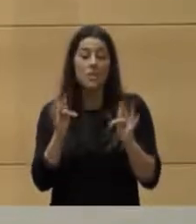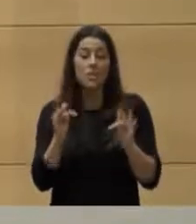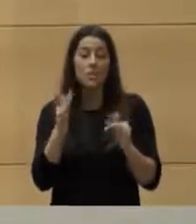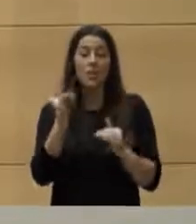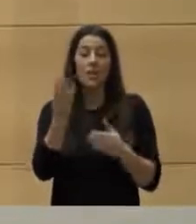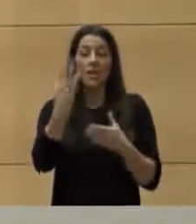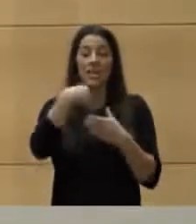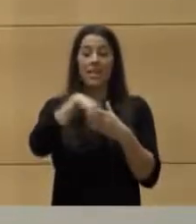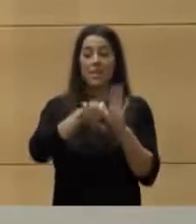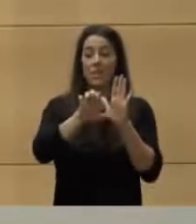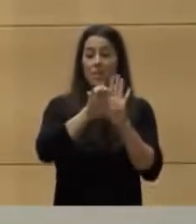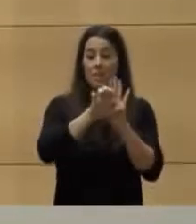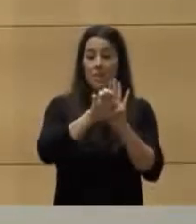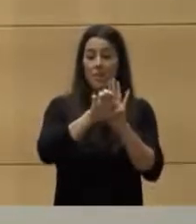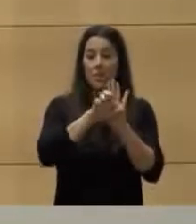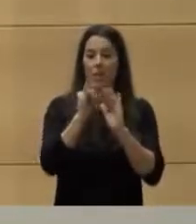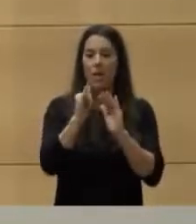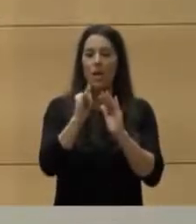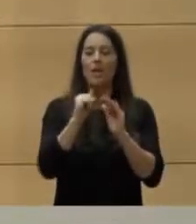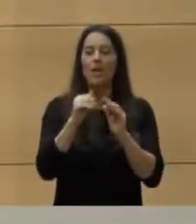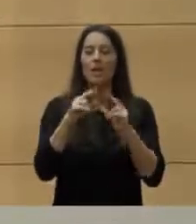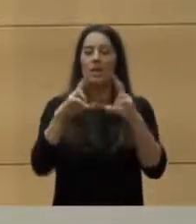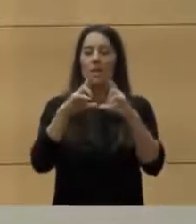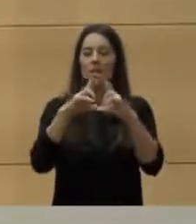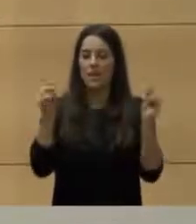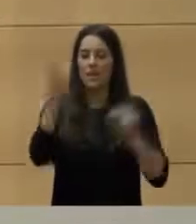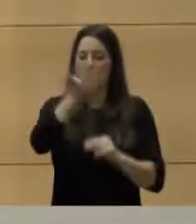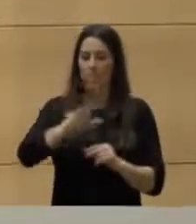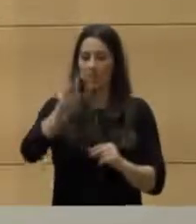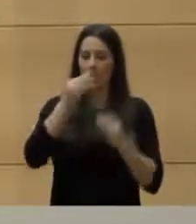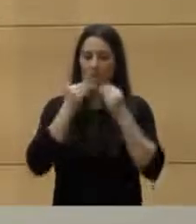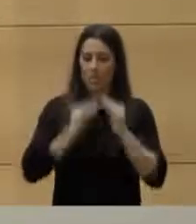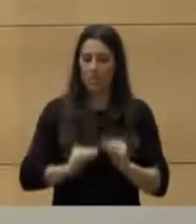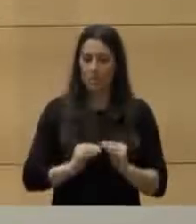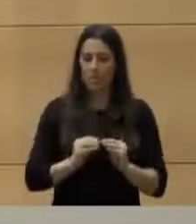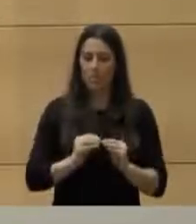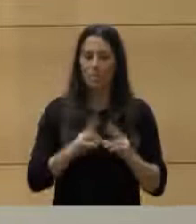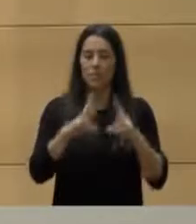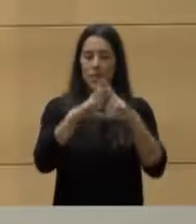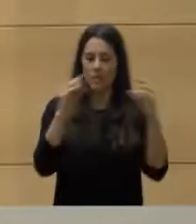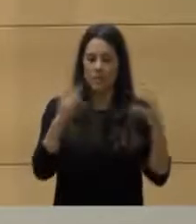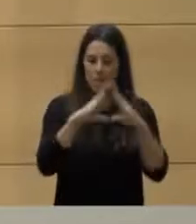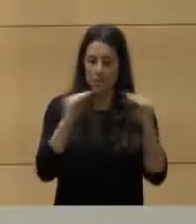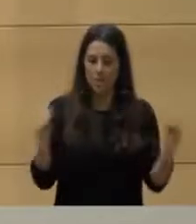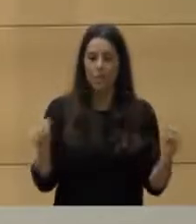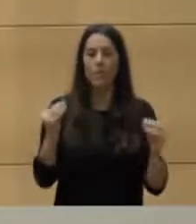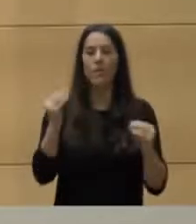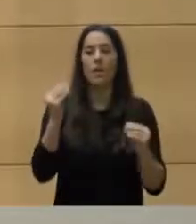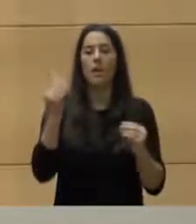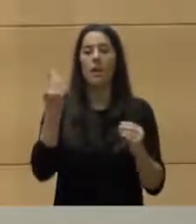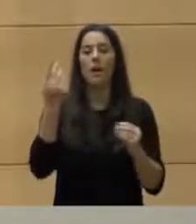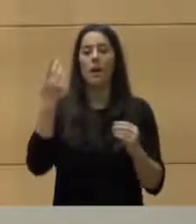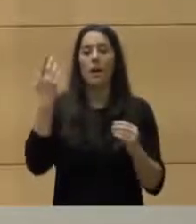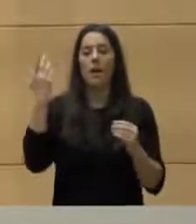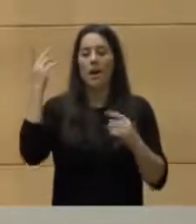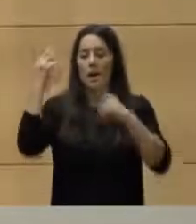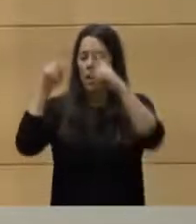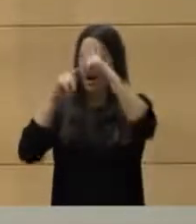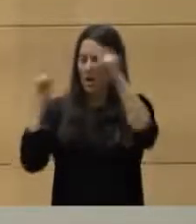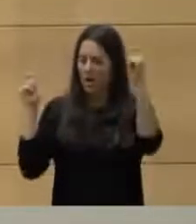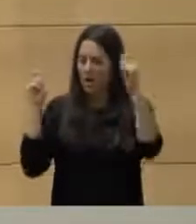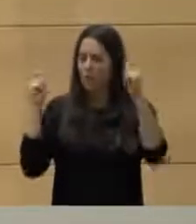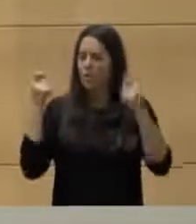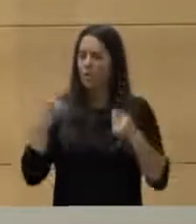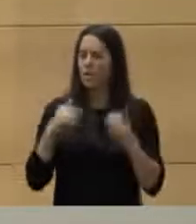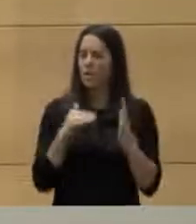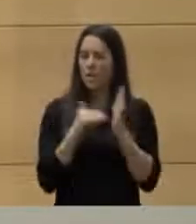estatutos. Andalucía, Aragón, Baleares y País Valenciano. Y después nos encontramos que, salvo